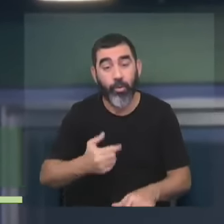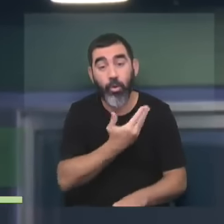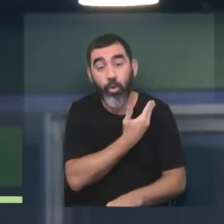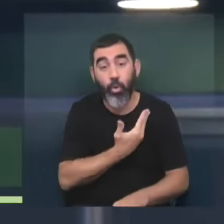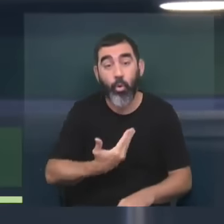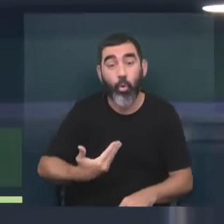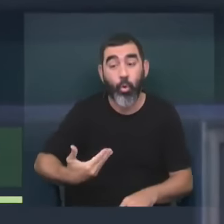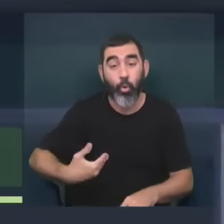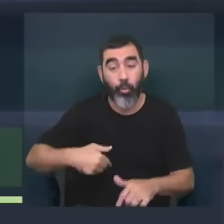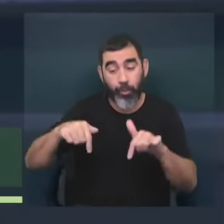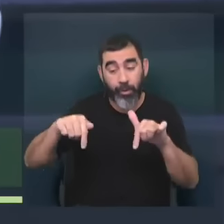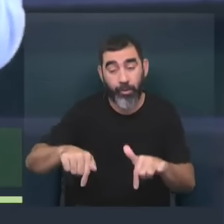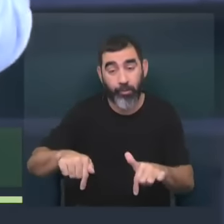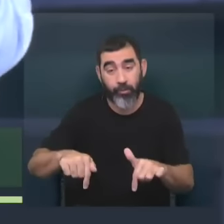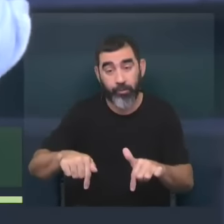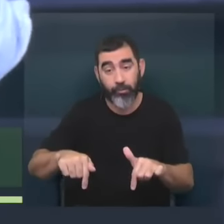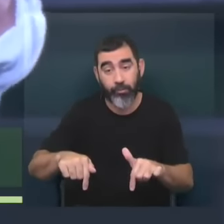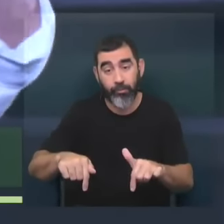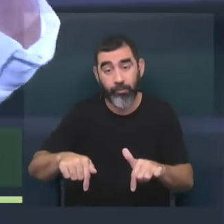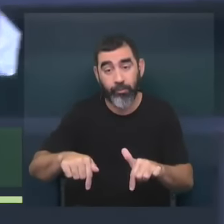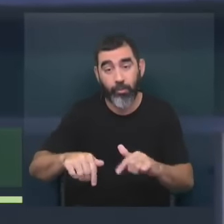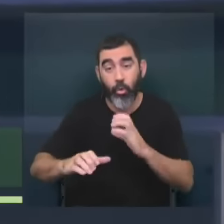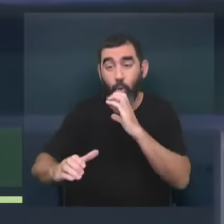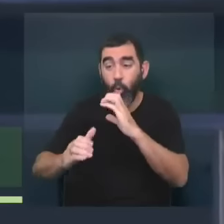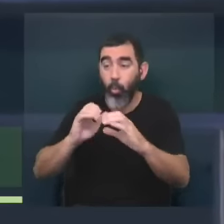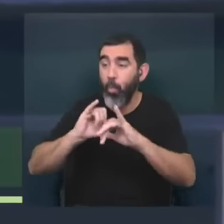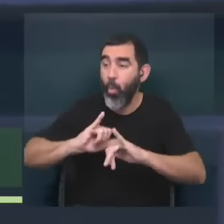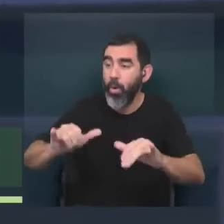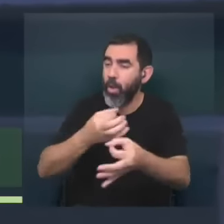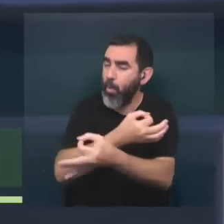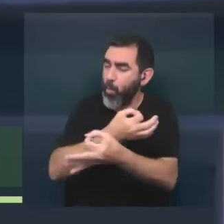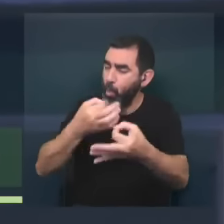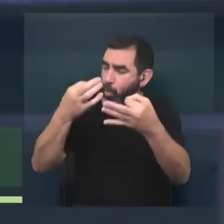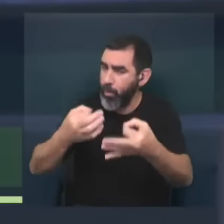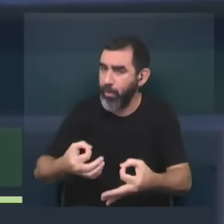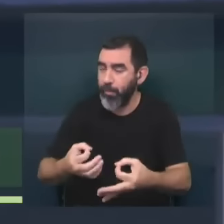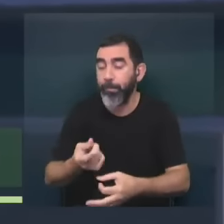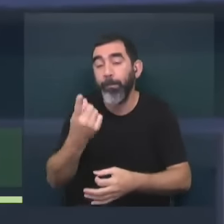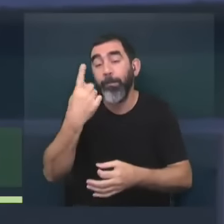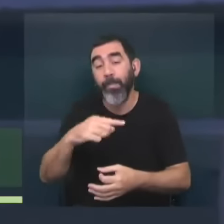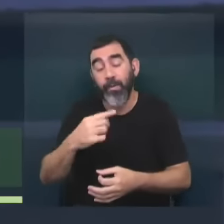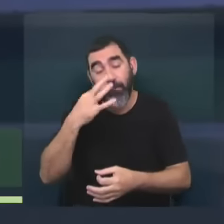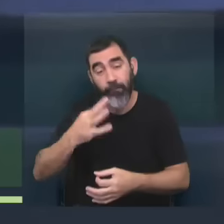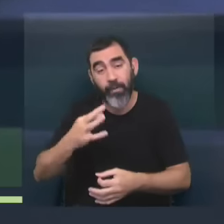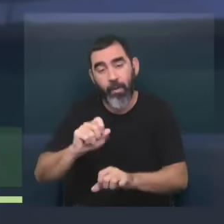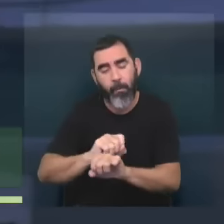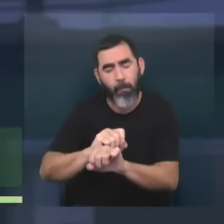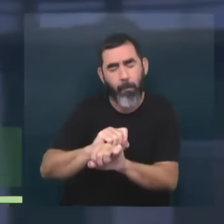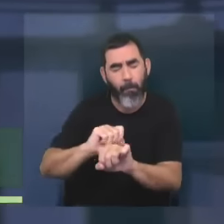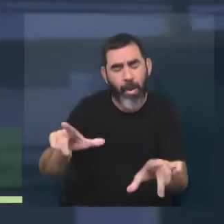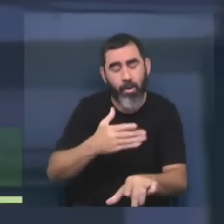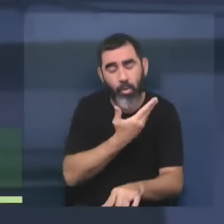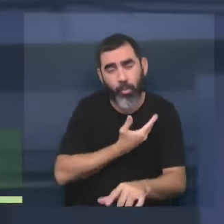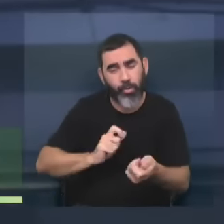un gobierno que ha comunicado muy bien pero que ha sido muy malo